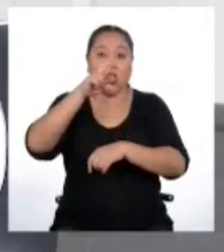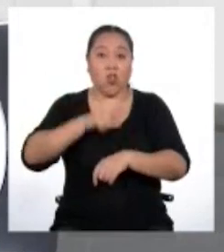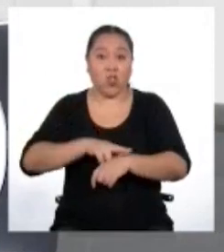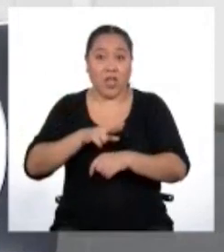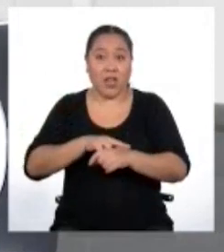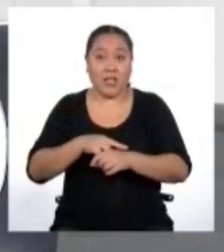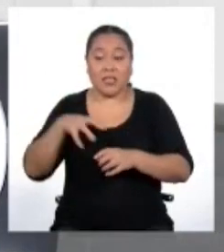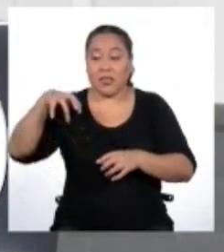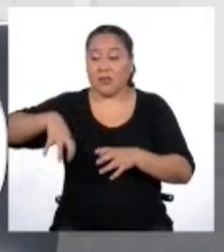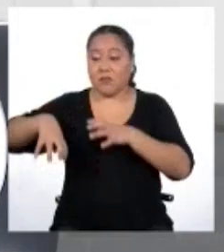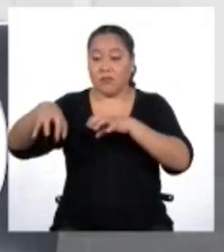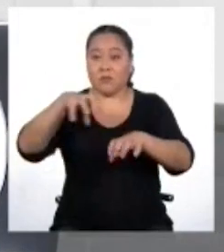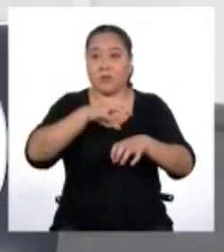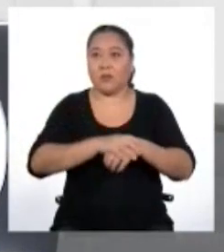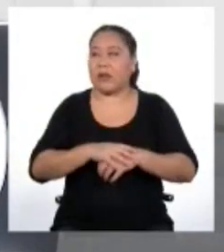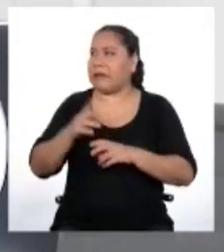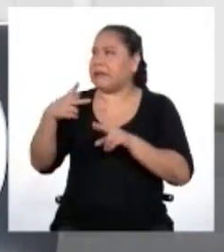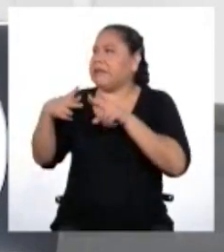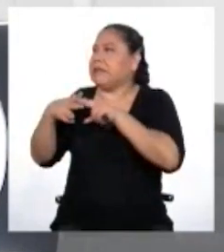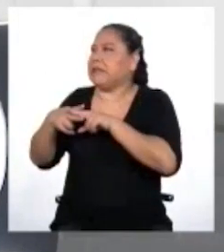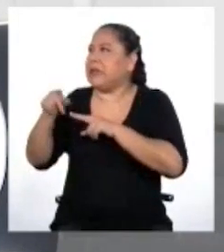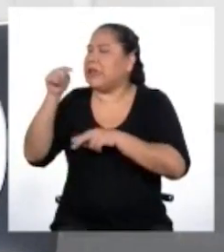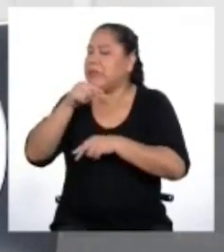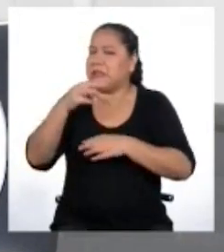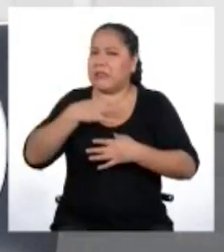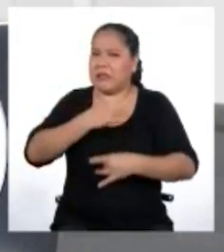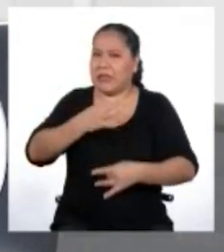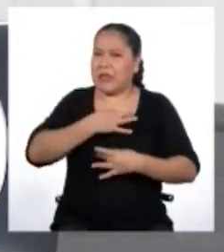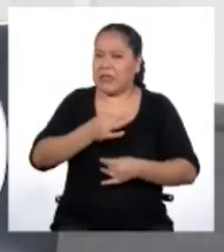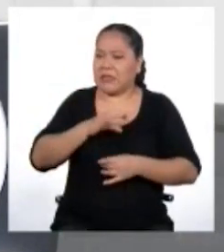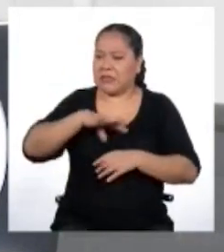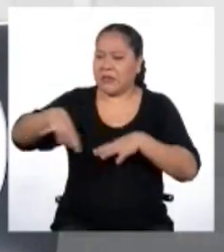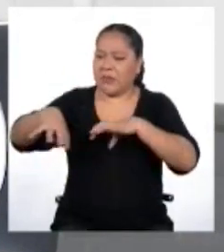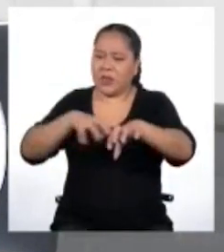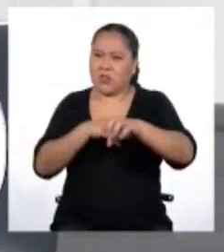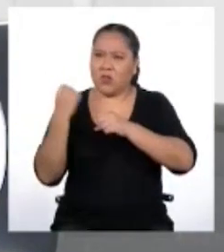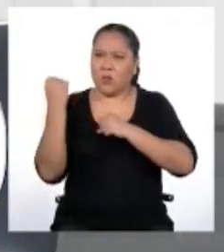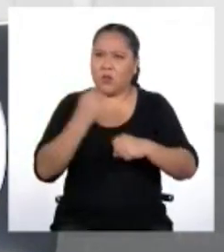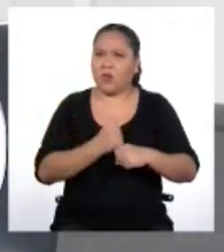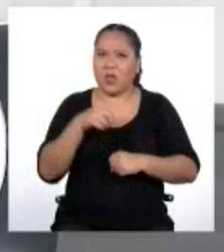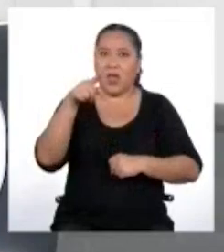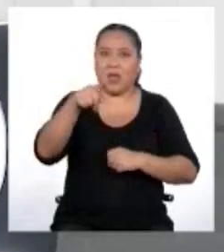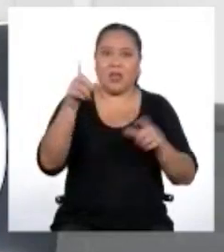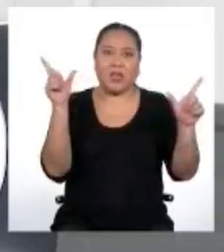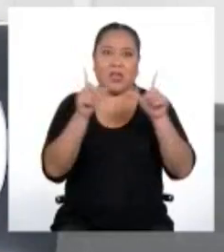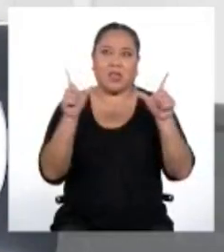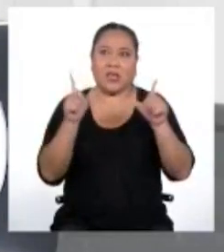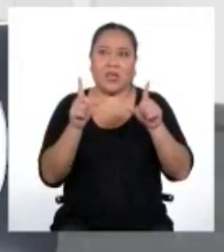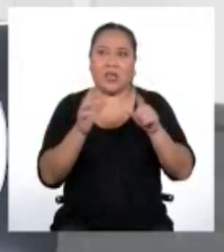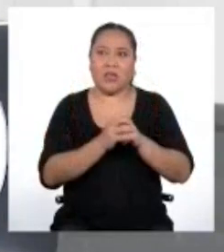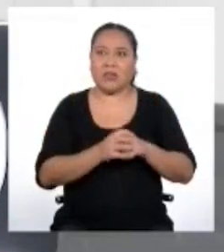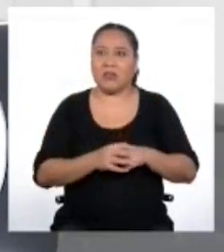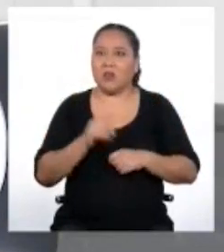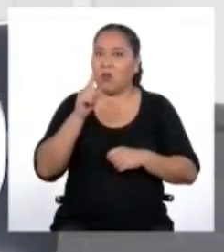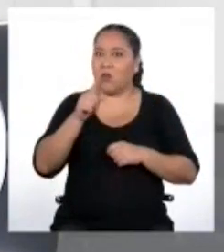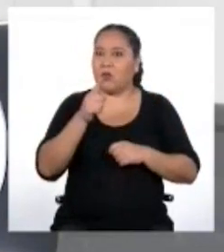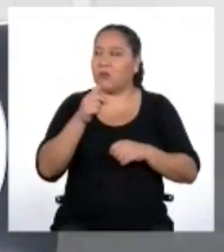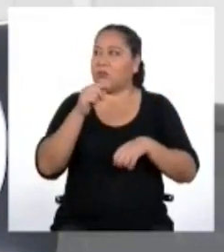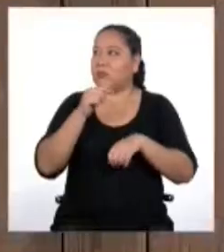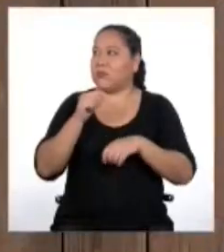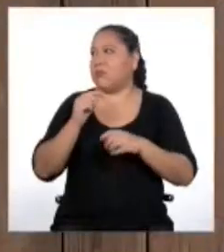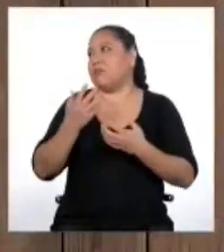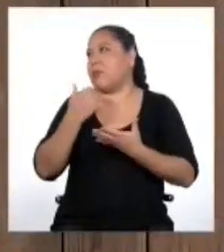disculpa que te interrumpa. Está bien interesante eso de la separación de poderes, pero es que aquí en la tele también existe un tipo de